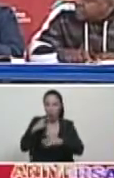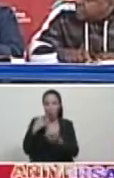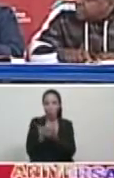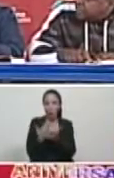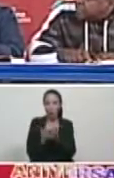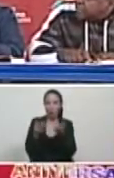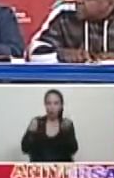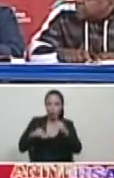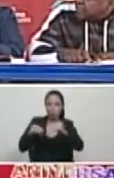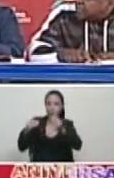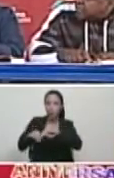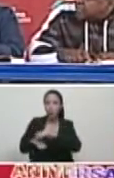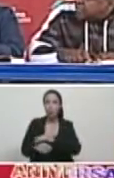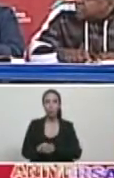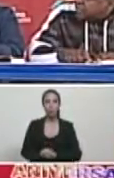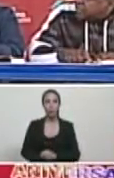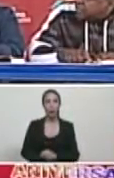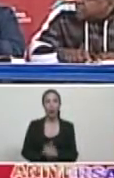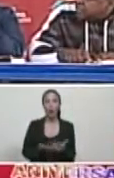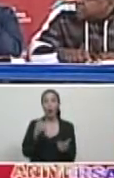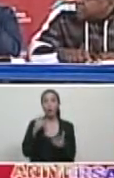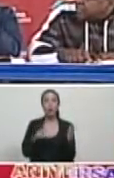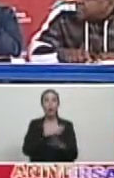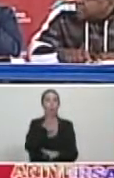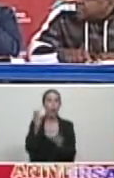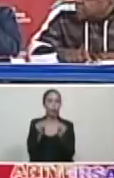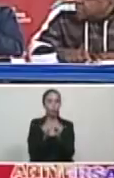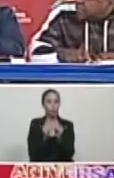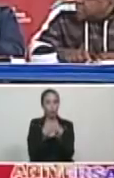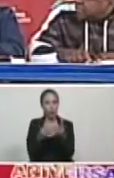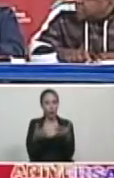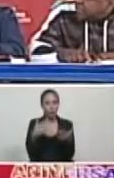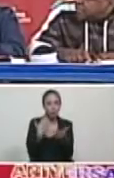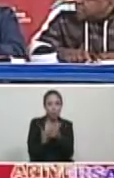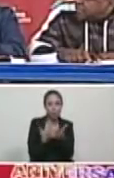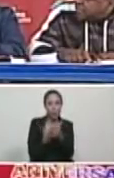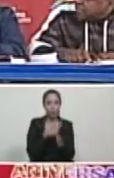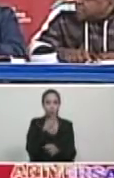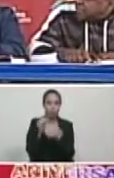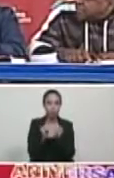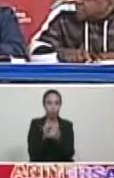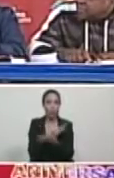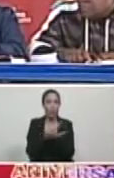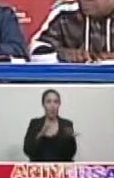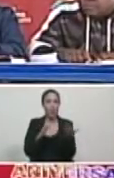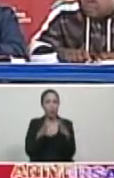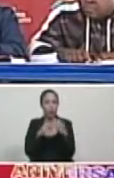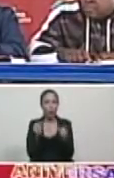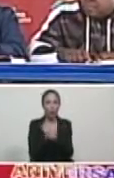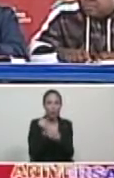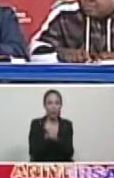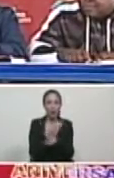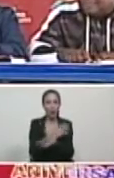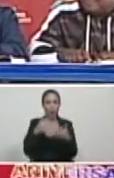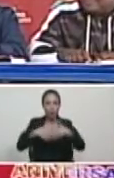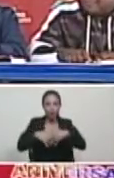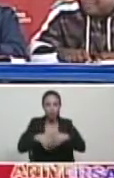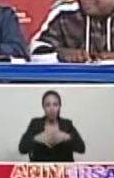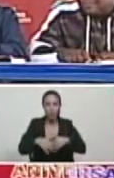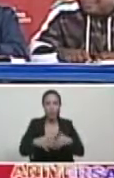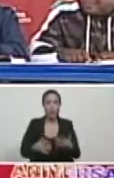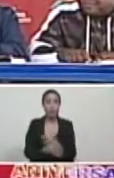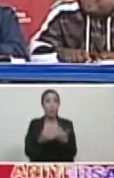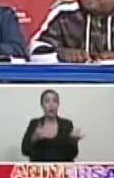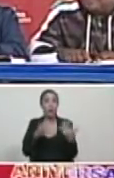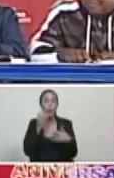es la conformación de un conglomerado artesanal e industrial para construir todos los